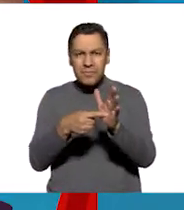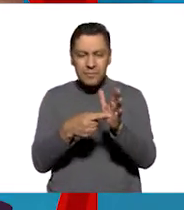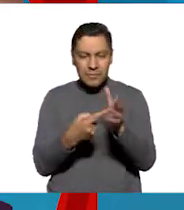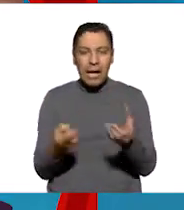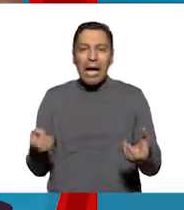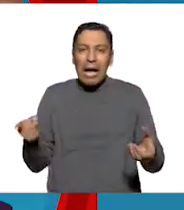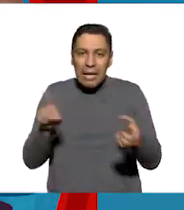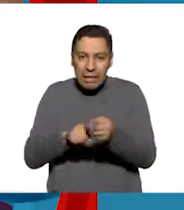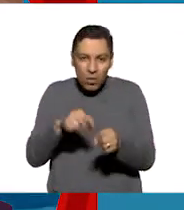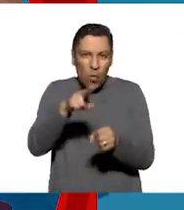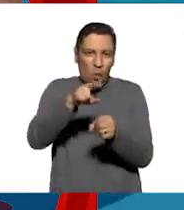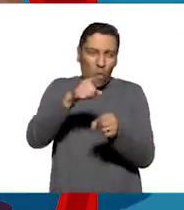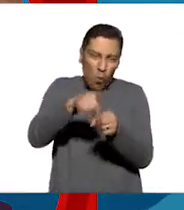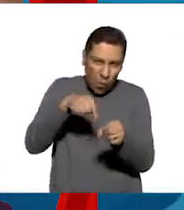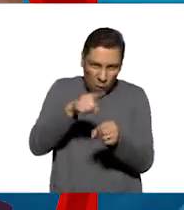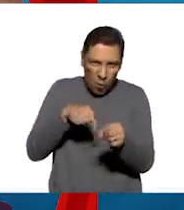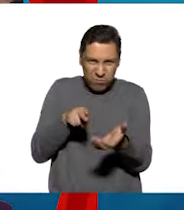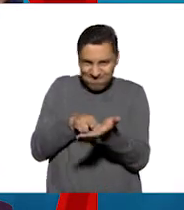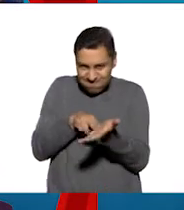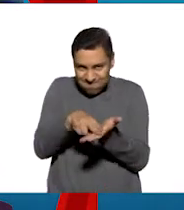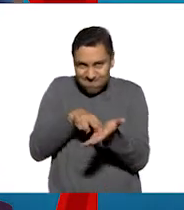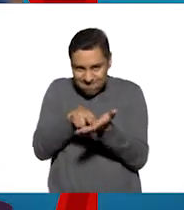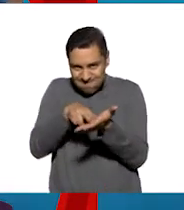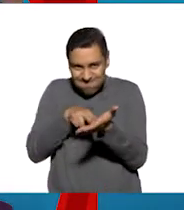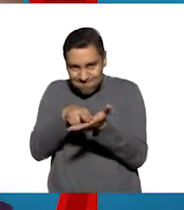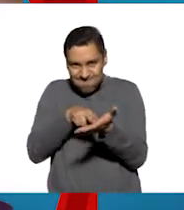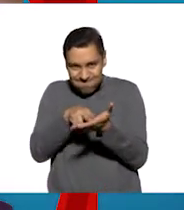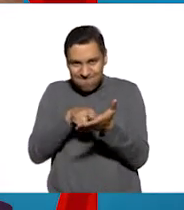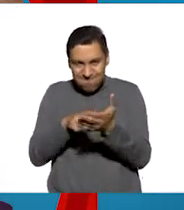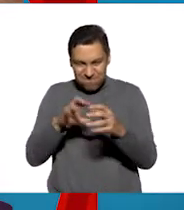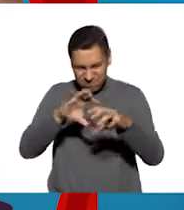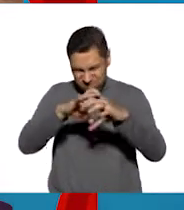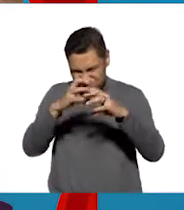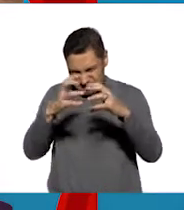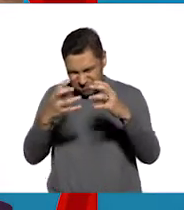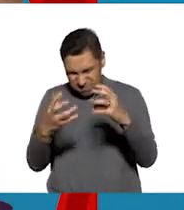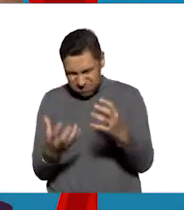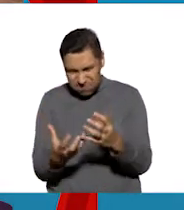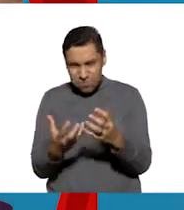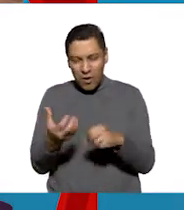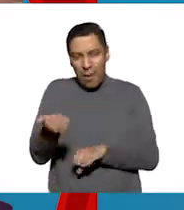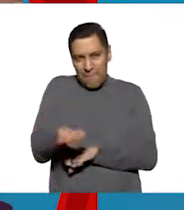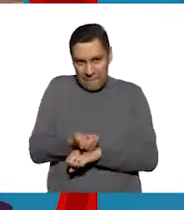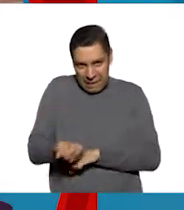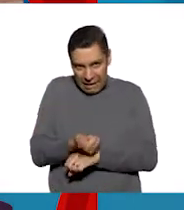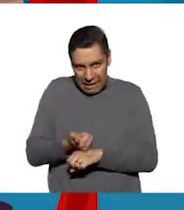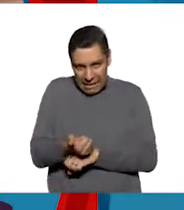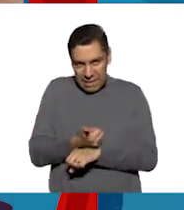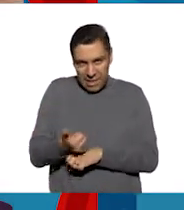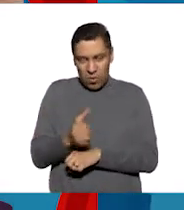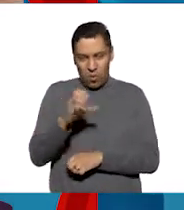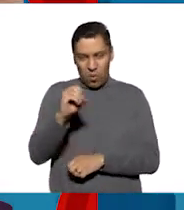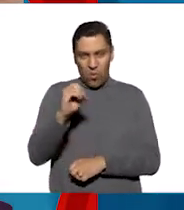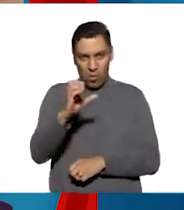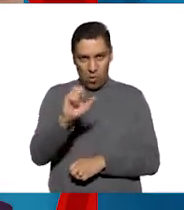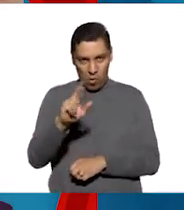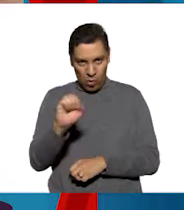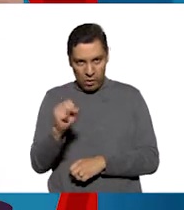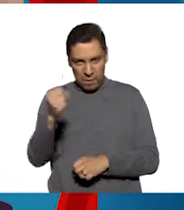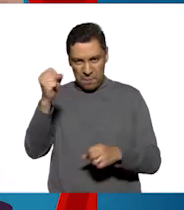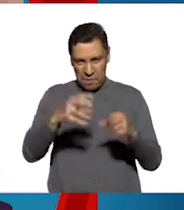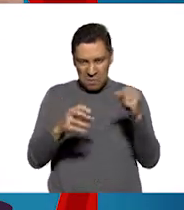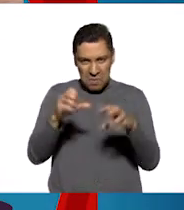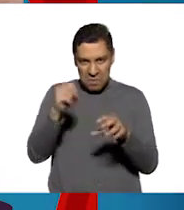una piedra desnuda, sin embargo estaba completamente pintada de amarillo ocre con sus manchas